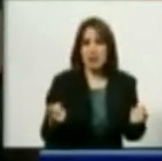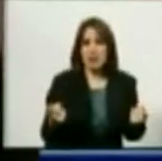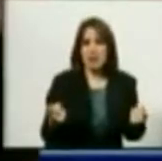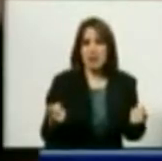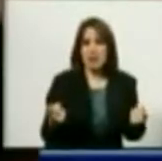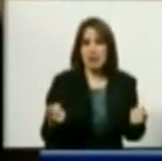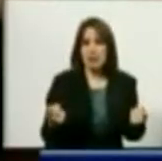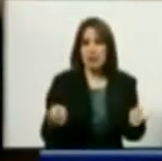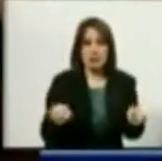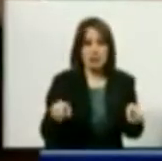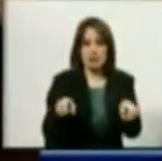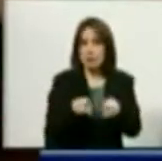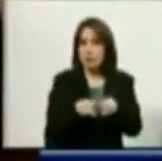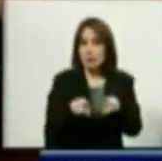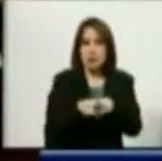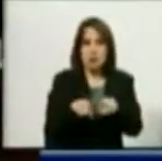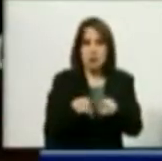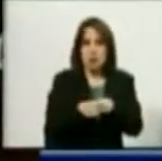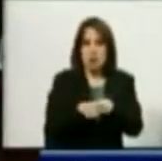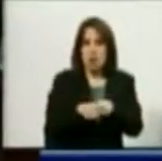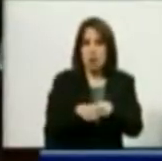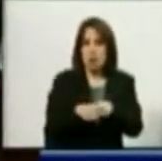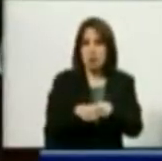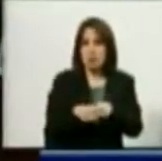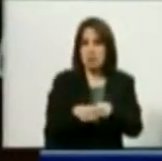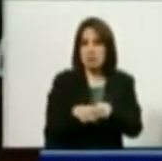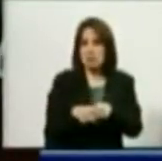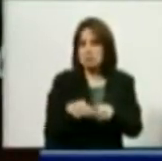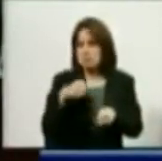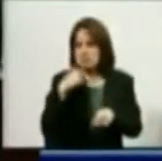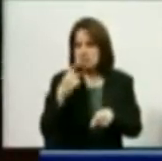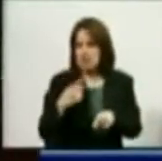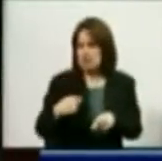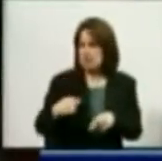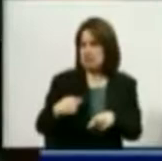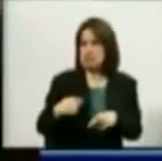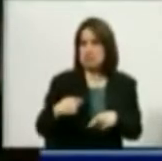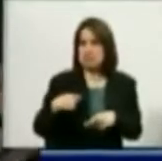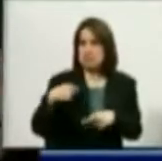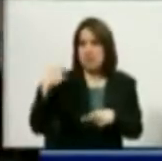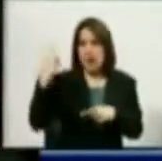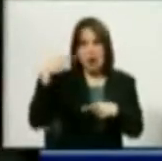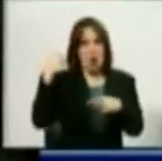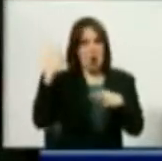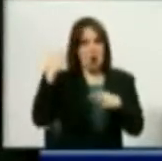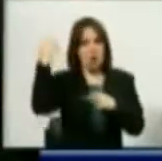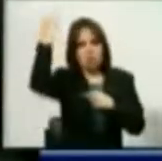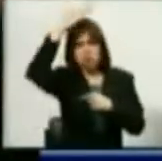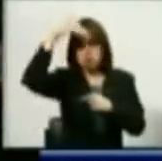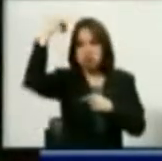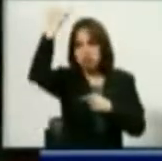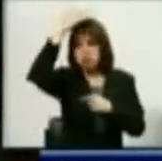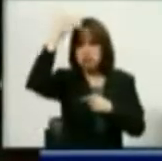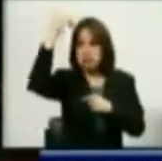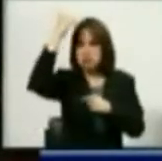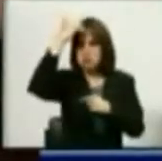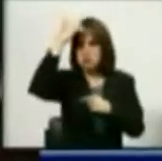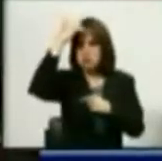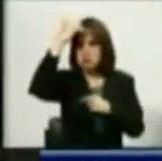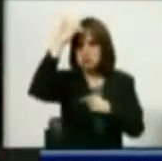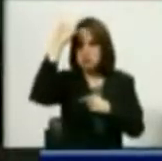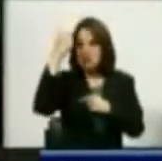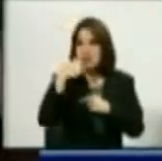los que a mí me dicen loco como decía Piedad y no sé cuántas cosas más lo van a seguir